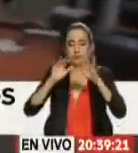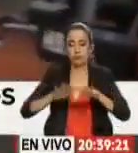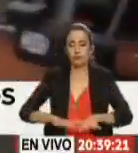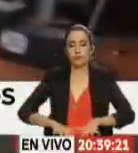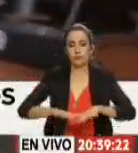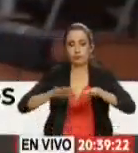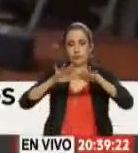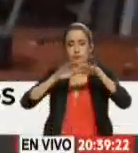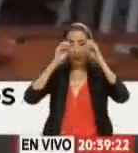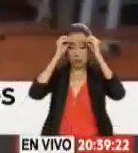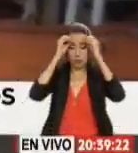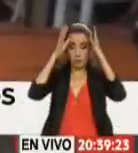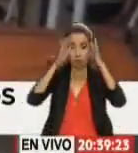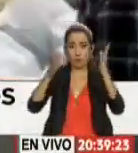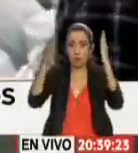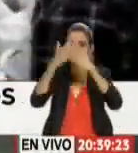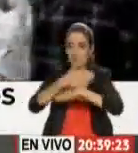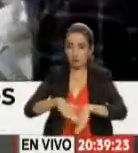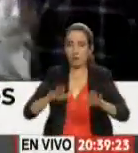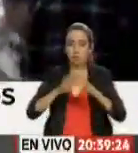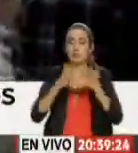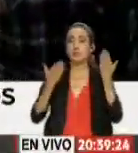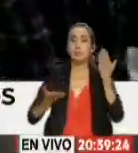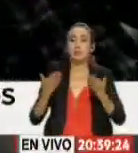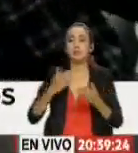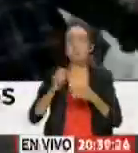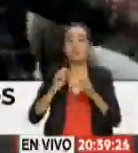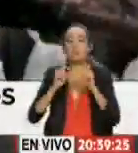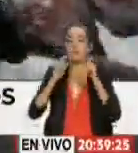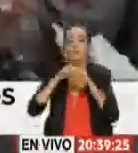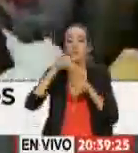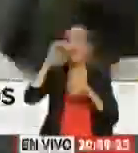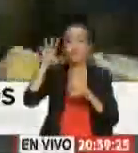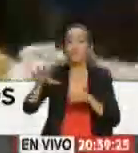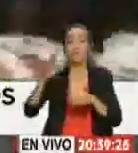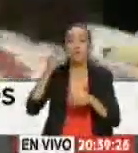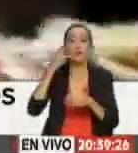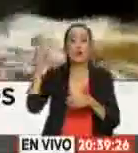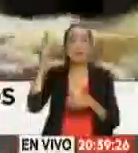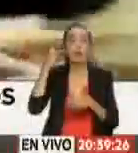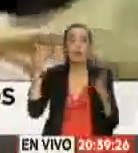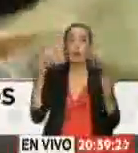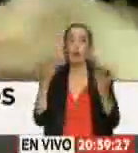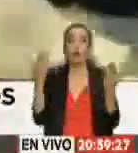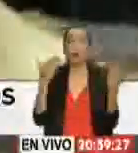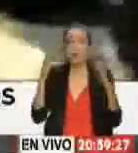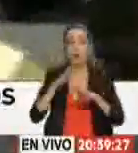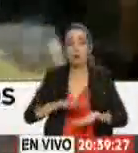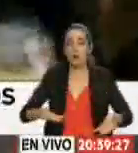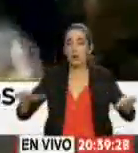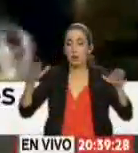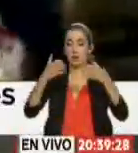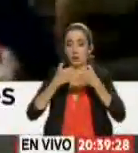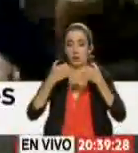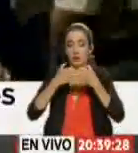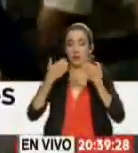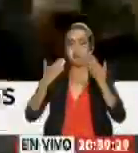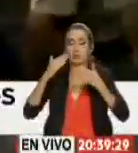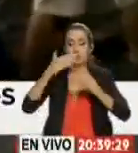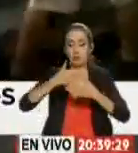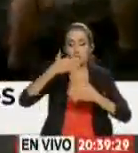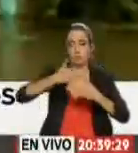los enseres para evitar que se dañen. En los exteriores, los padres de familia crearon con sacos de arena un muro